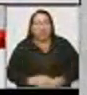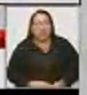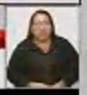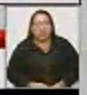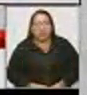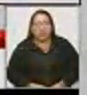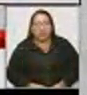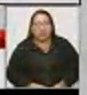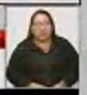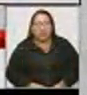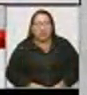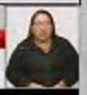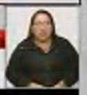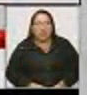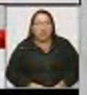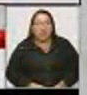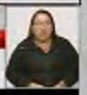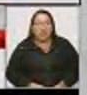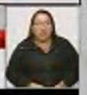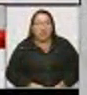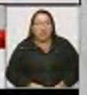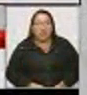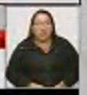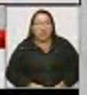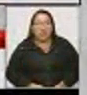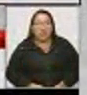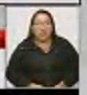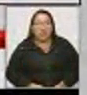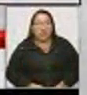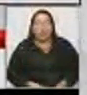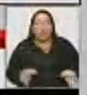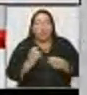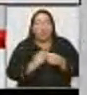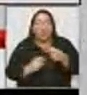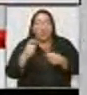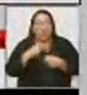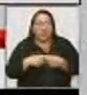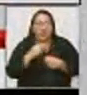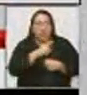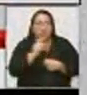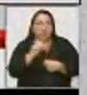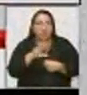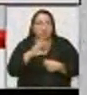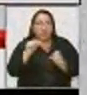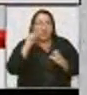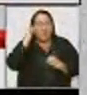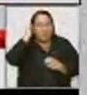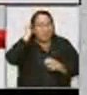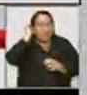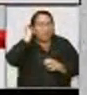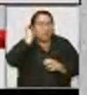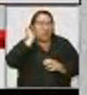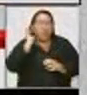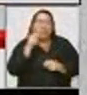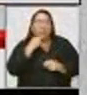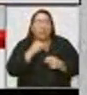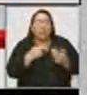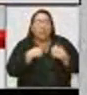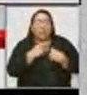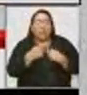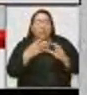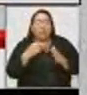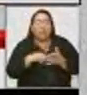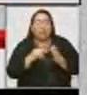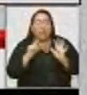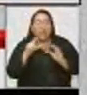diálogo instalados en 16 departamentos. Del total de participantes, 156 fueron mujeres, que representa el